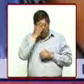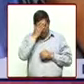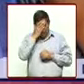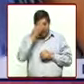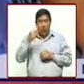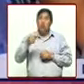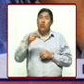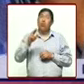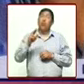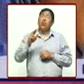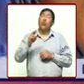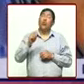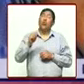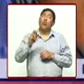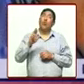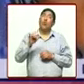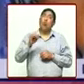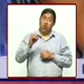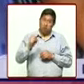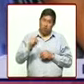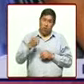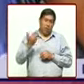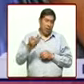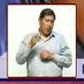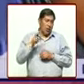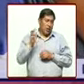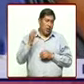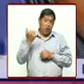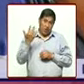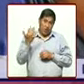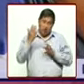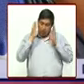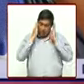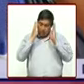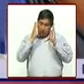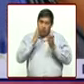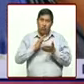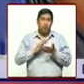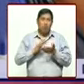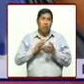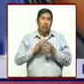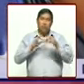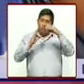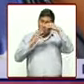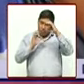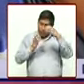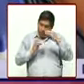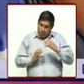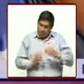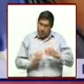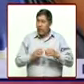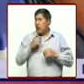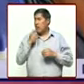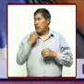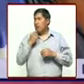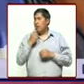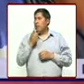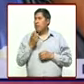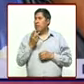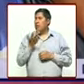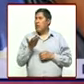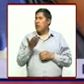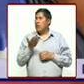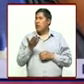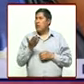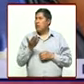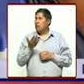los Guarayos, tenemos 315 atenciones. De las 315 atenciones, de acuerdo al perfil y seguimiento epidemiológico,